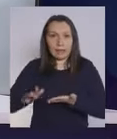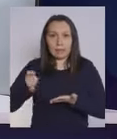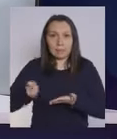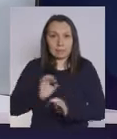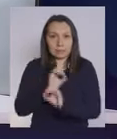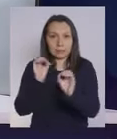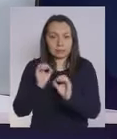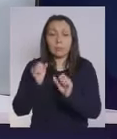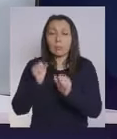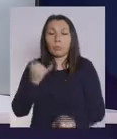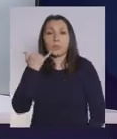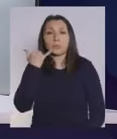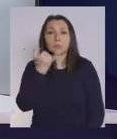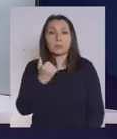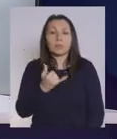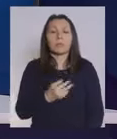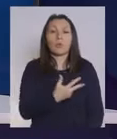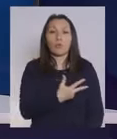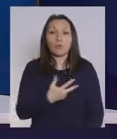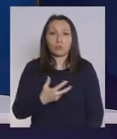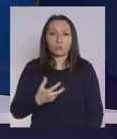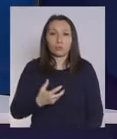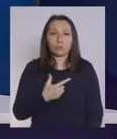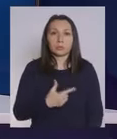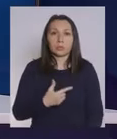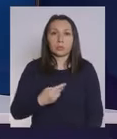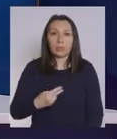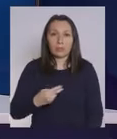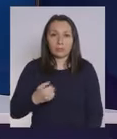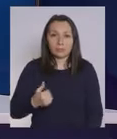y pueden llamar al teléfono